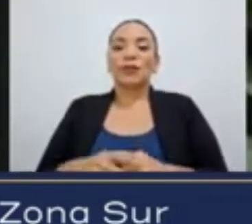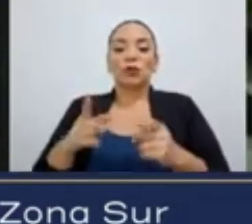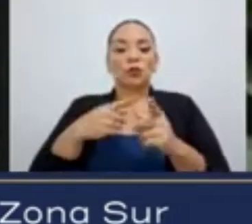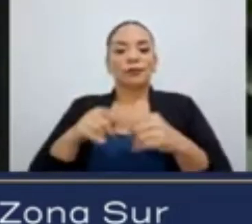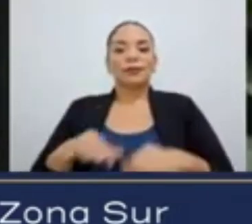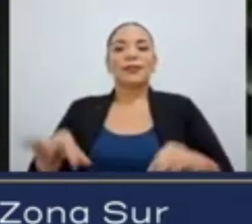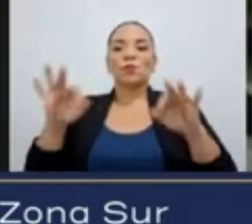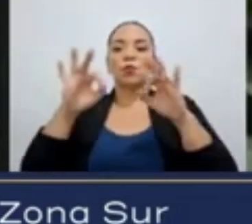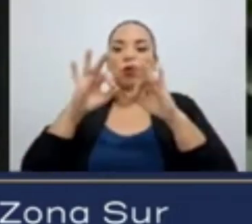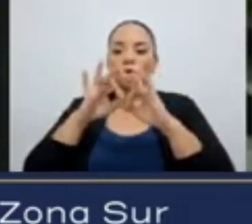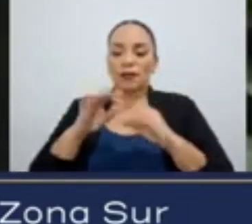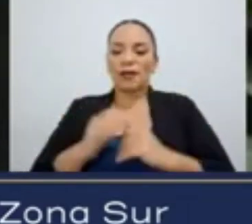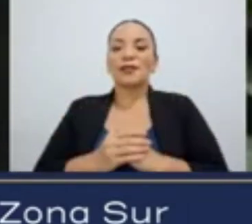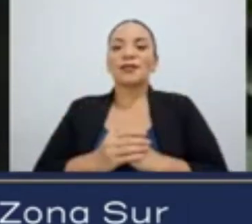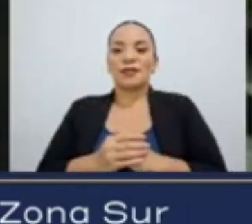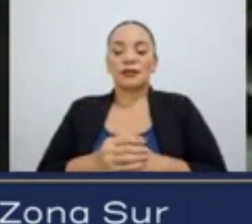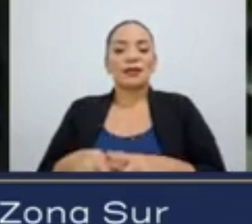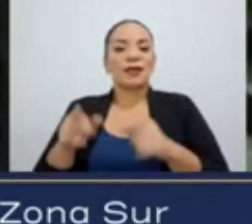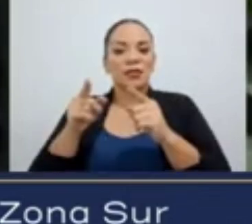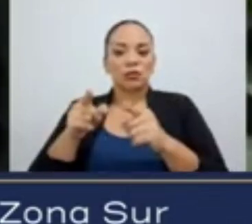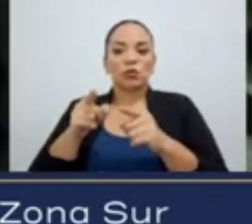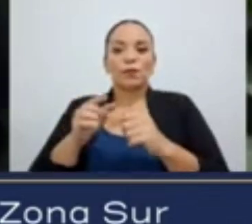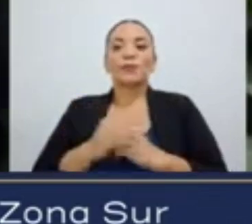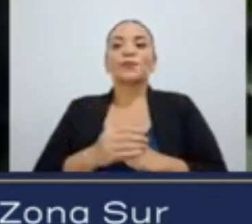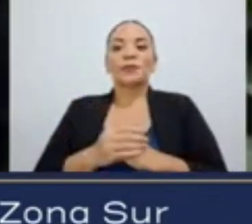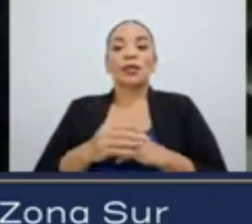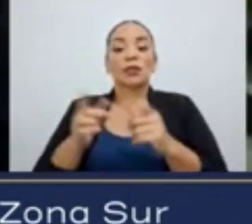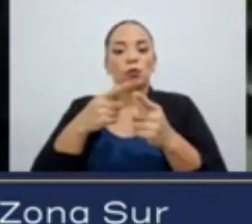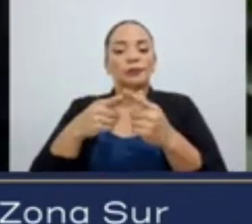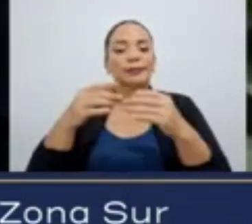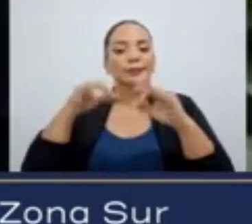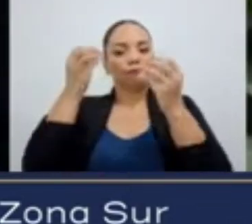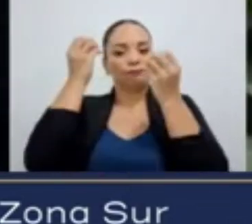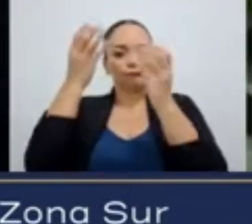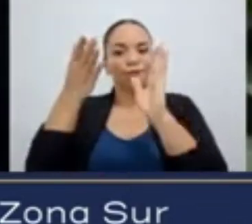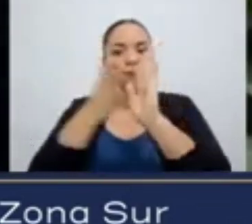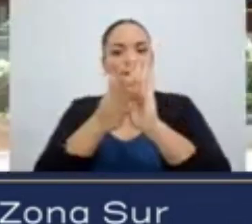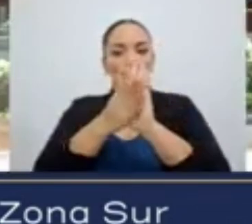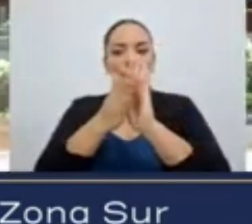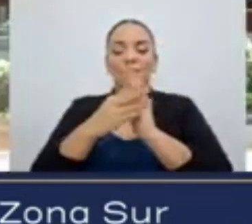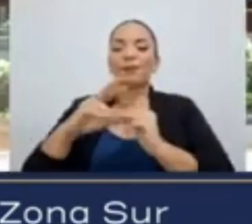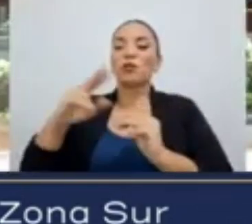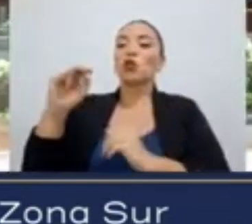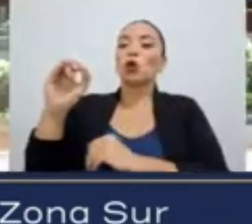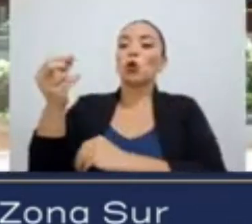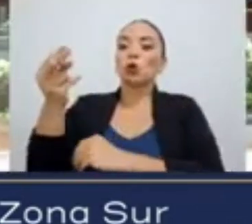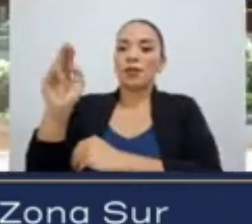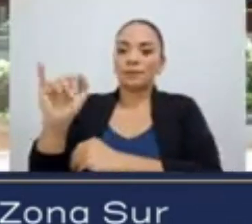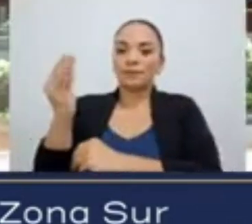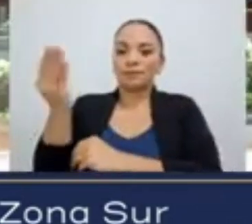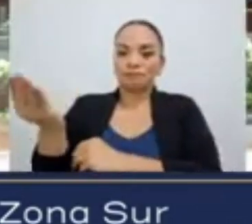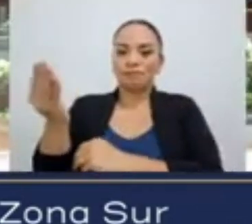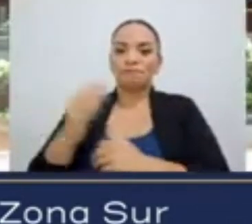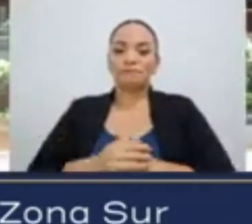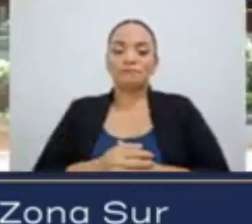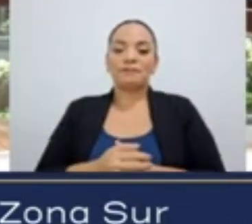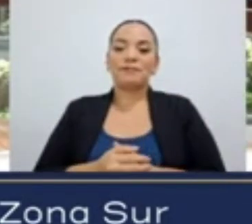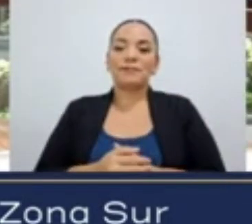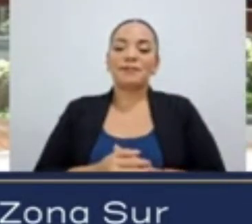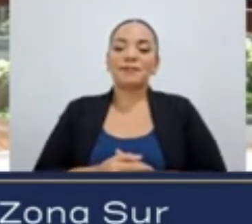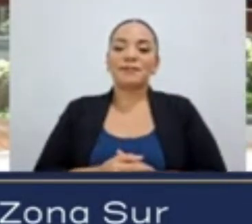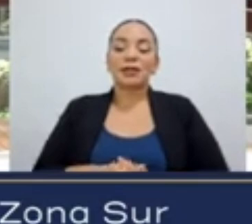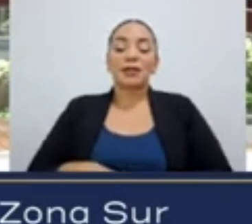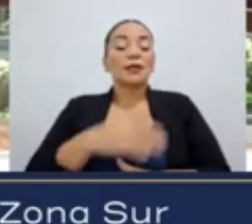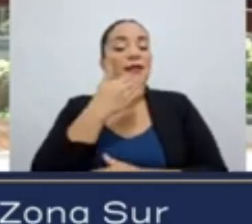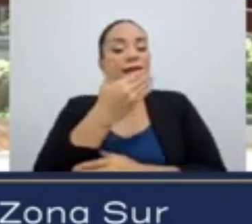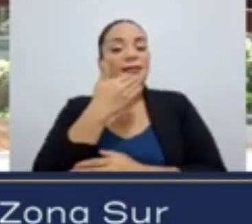importa, es indispensable que demos cuentas. Don Nogui y don Juan Manuel, el micrófono es de ustedes. Muchas